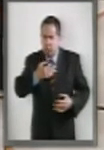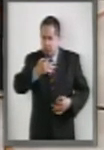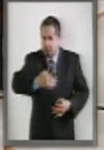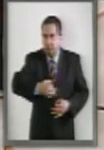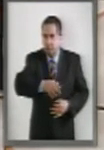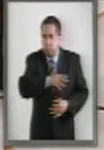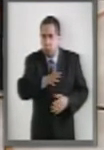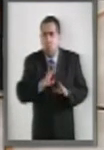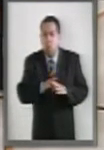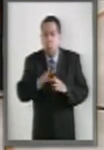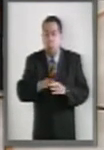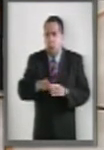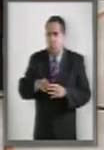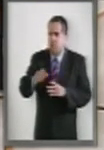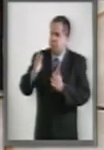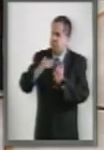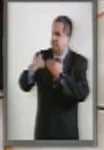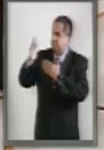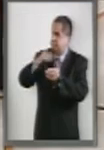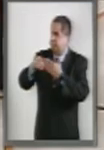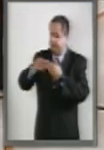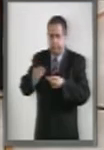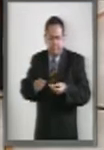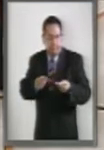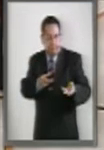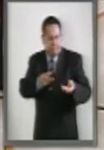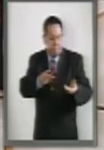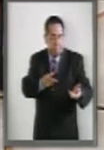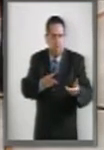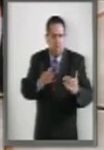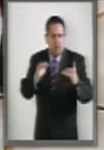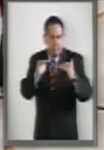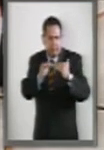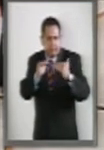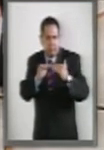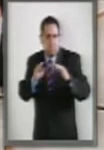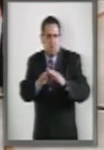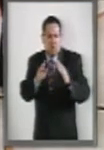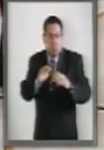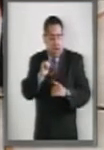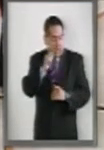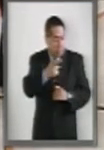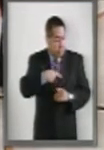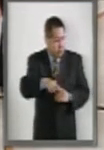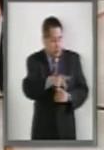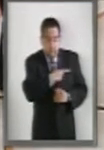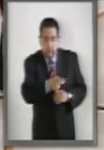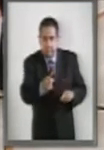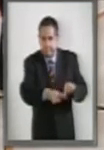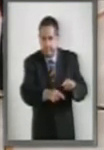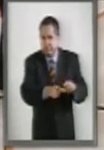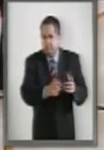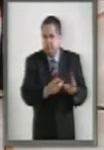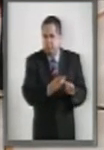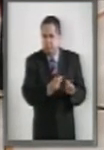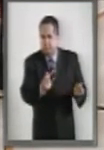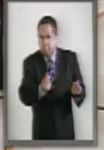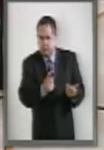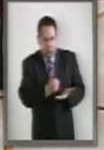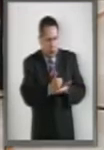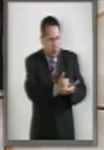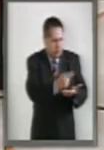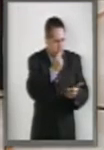es combatiendo exitosamente los males asociados a la pobreza, a través de acciones que